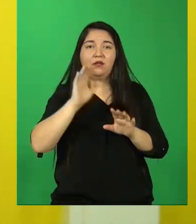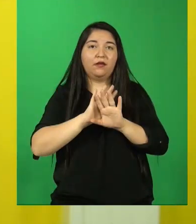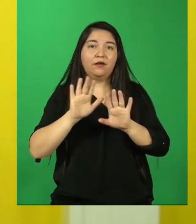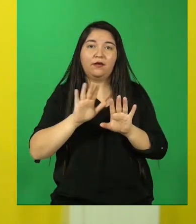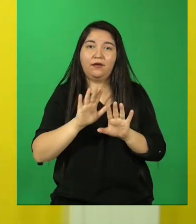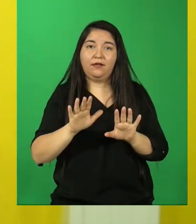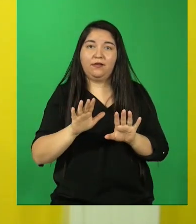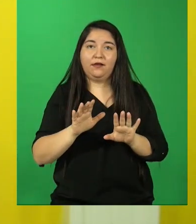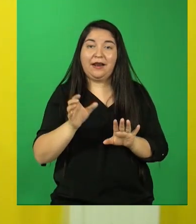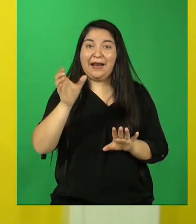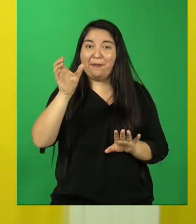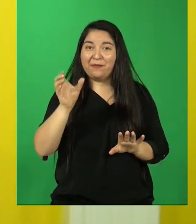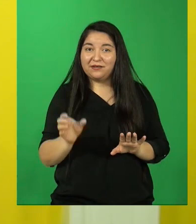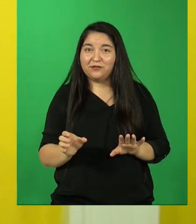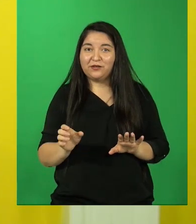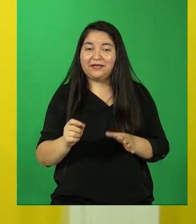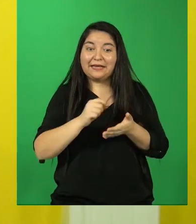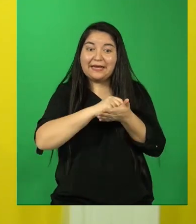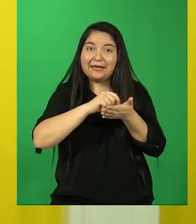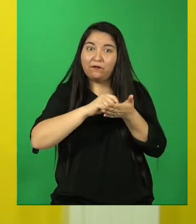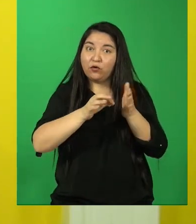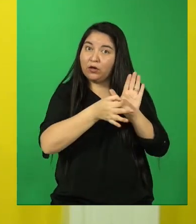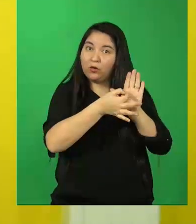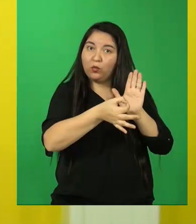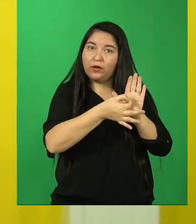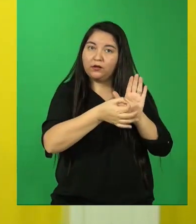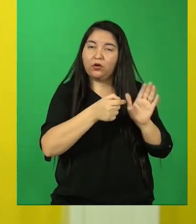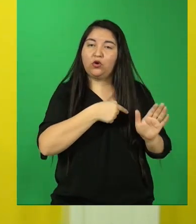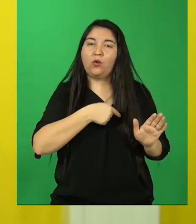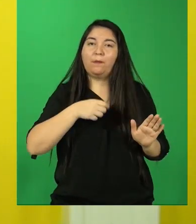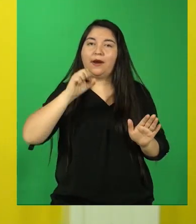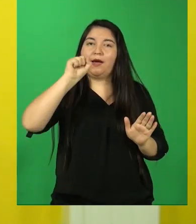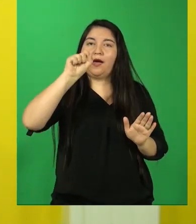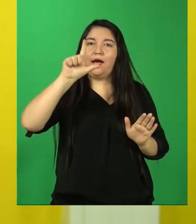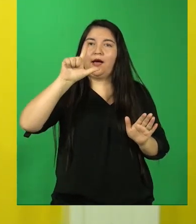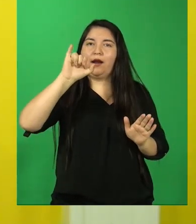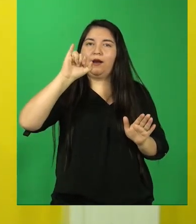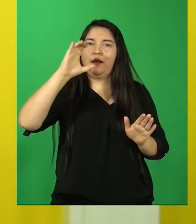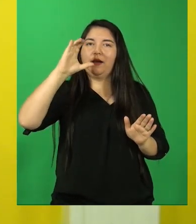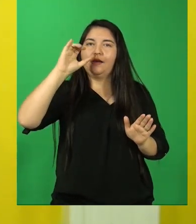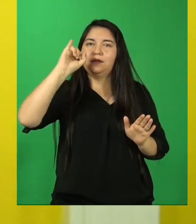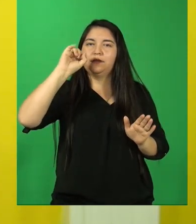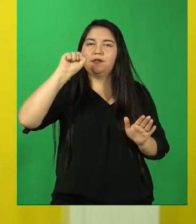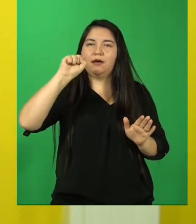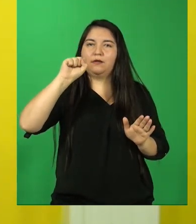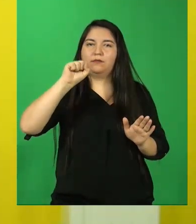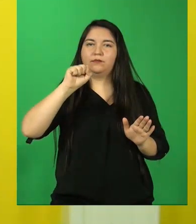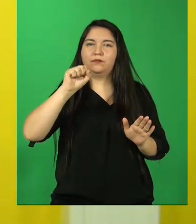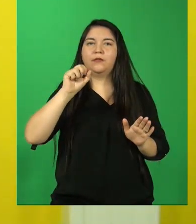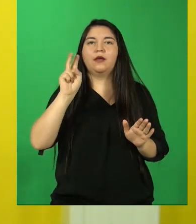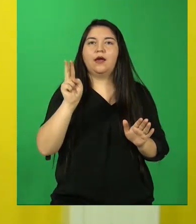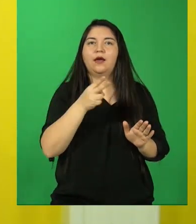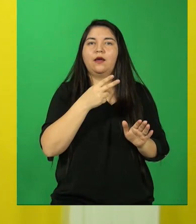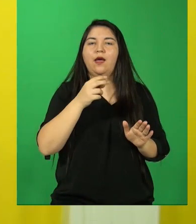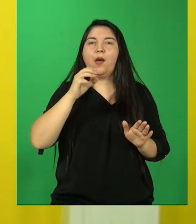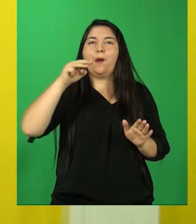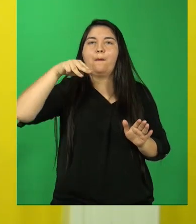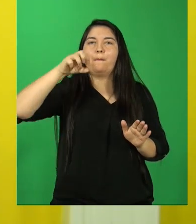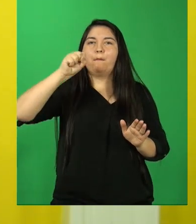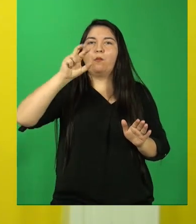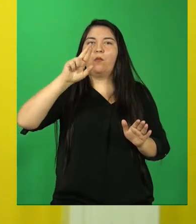autora es Alicia Morel. Lo van a leer y van